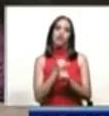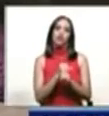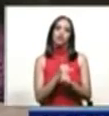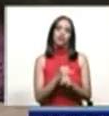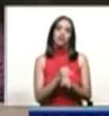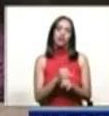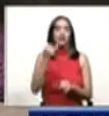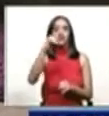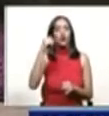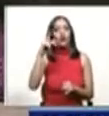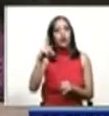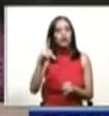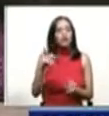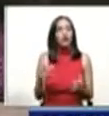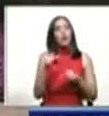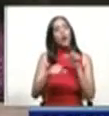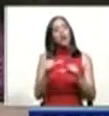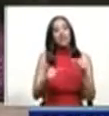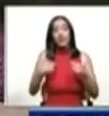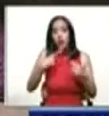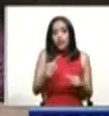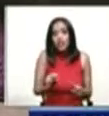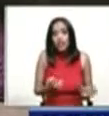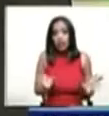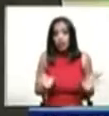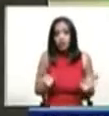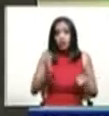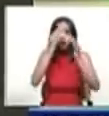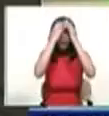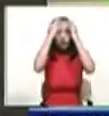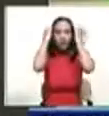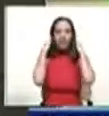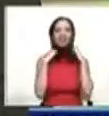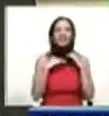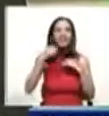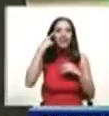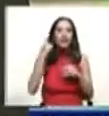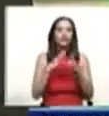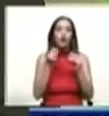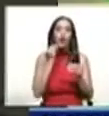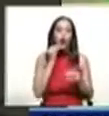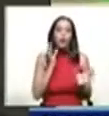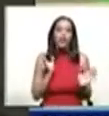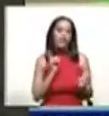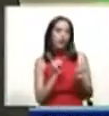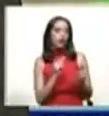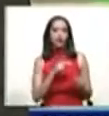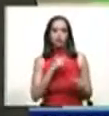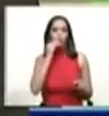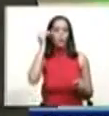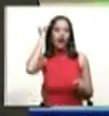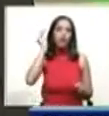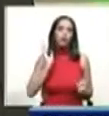Zurda Conducta, como colectivo. Y lo digo de manera extensiva. Creo que todos los jóvenes revolucionarios, y los que ya no somos tan jóvenes, ¿no? Porque yo tampoco creo en